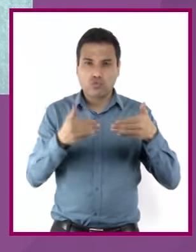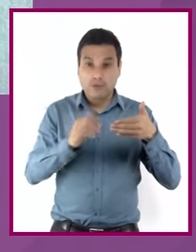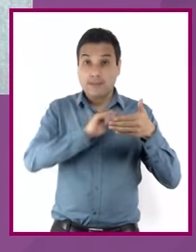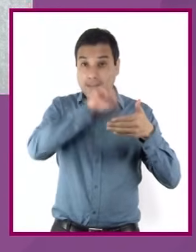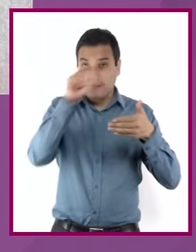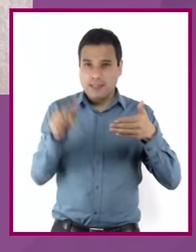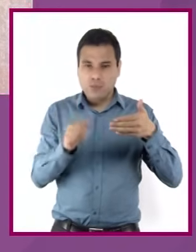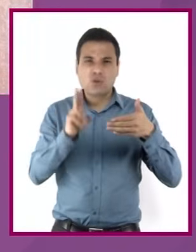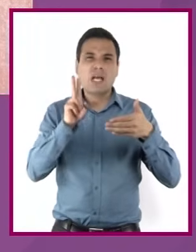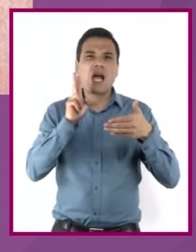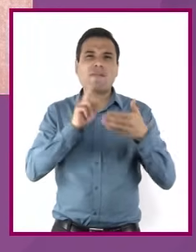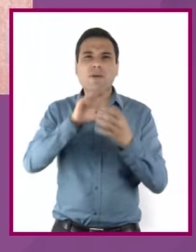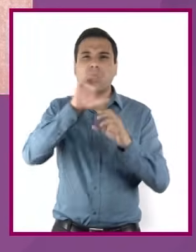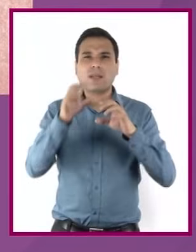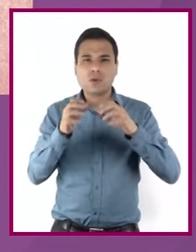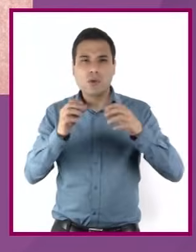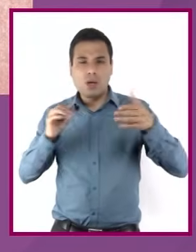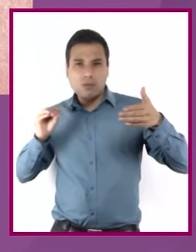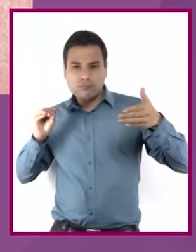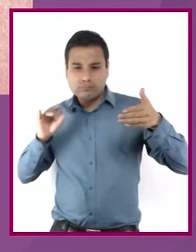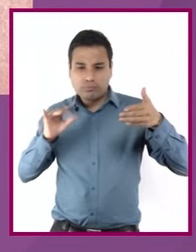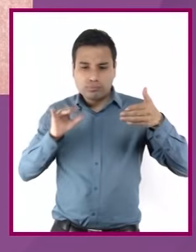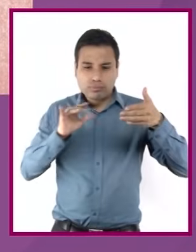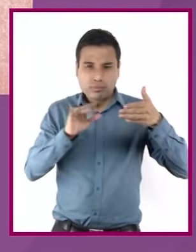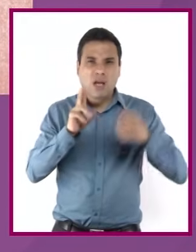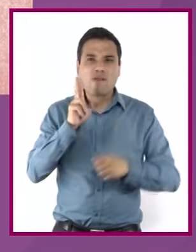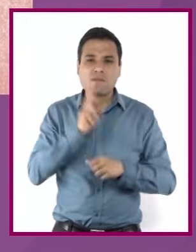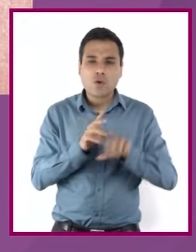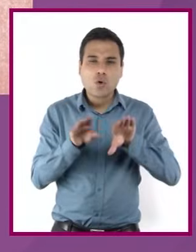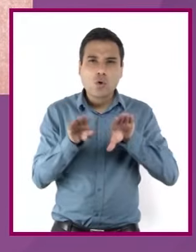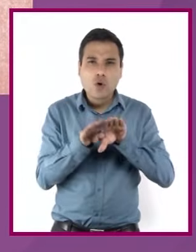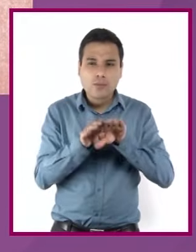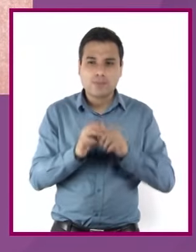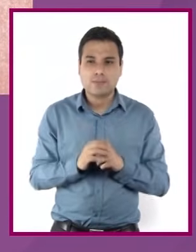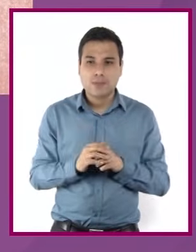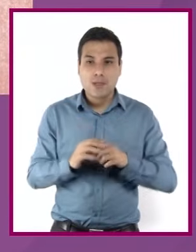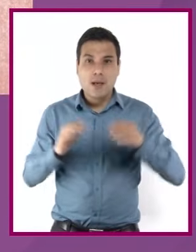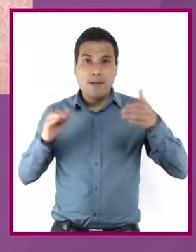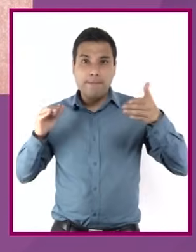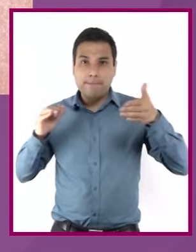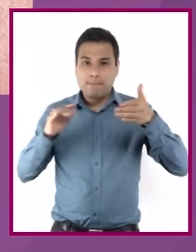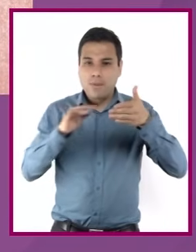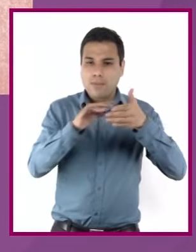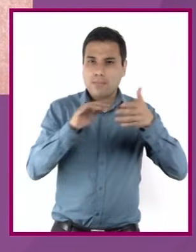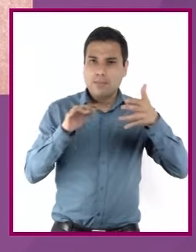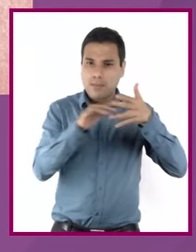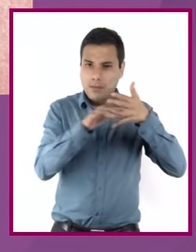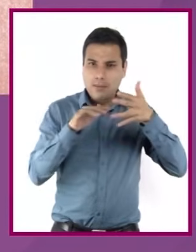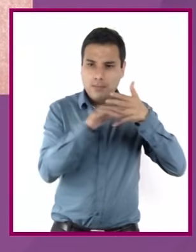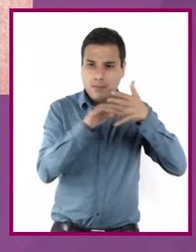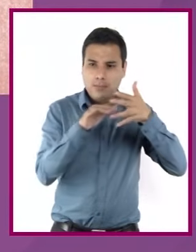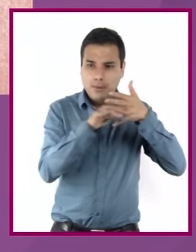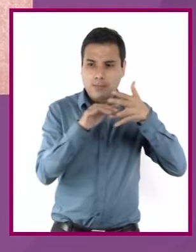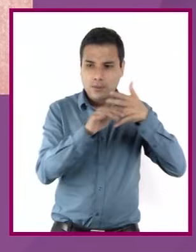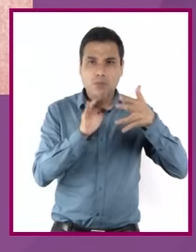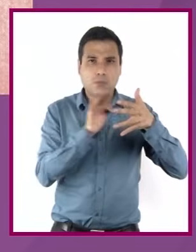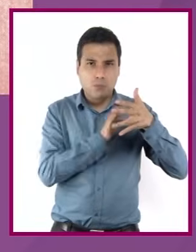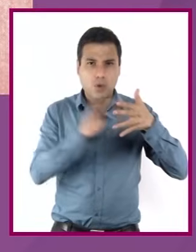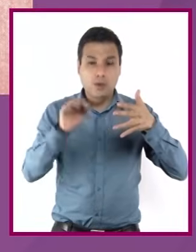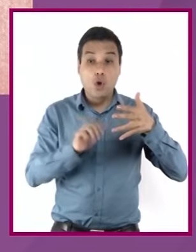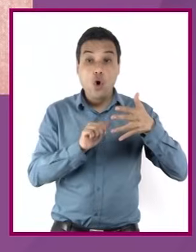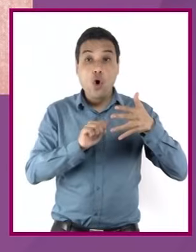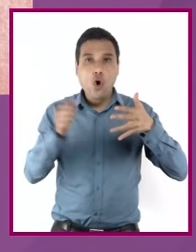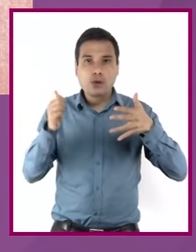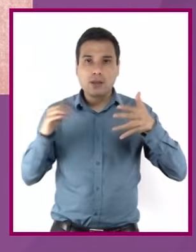y observó su trayectoria. La mayor parte de las partículas atravesaban las laminillas sin problema, pero algunas rebotaban casi